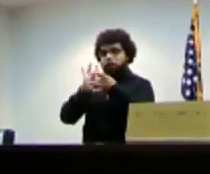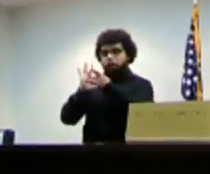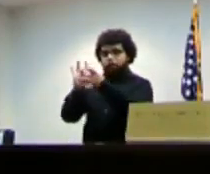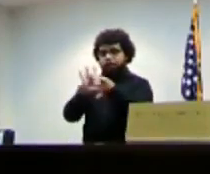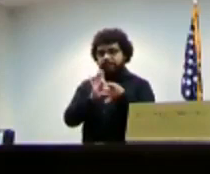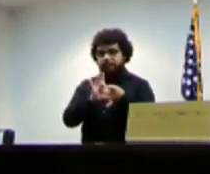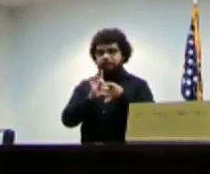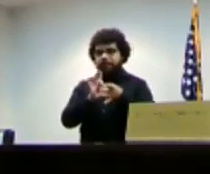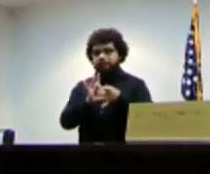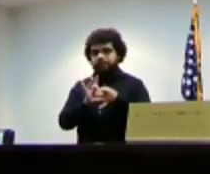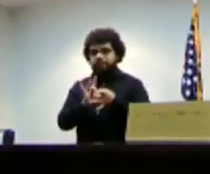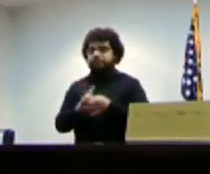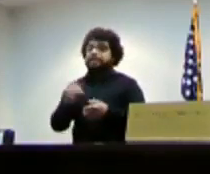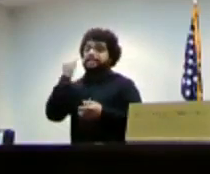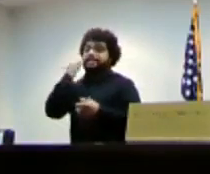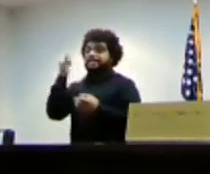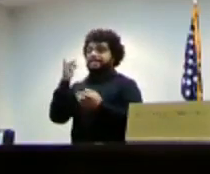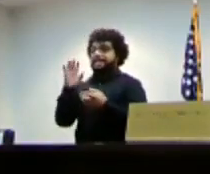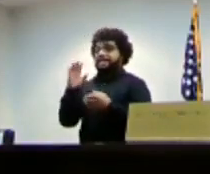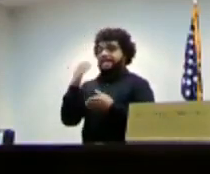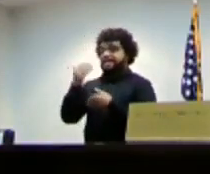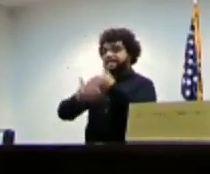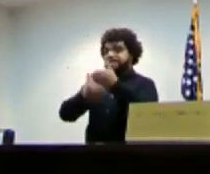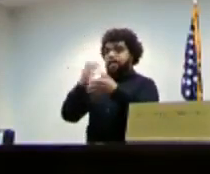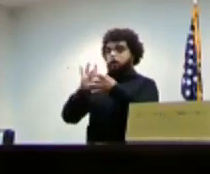del ciclo combinado de San Juan,